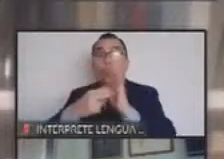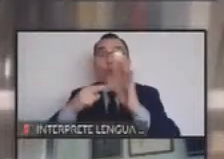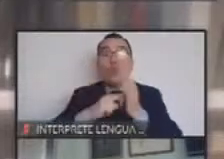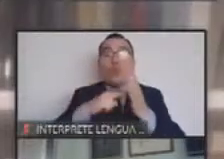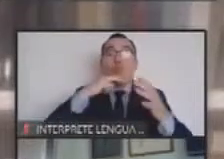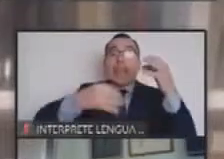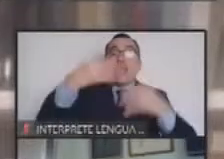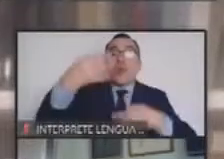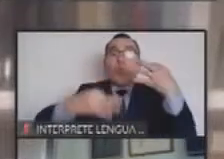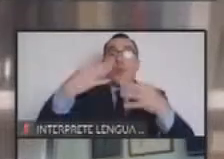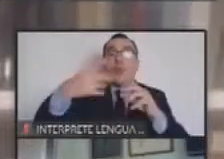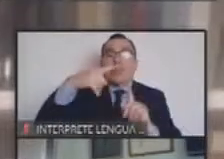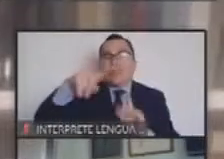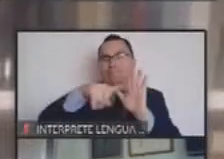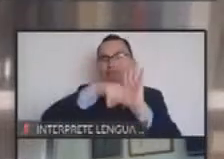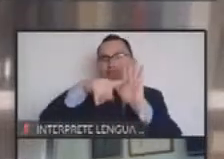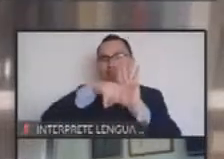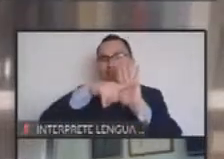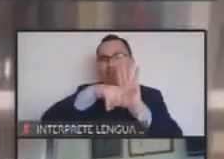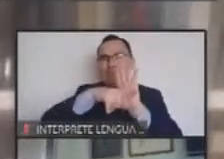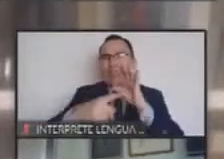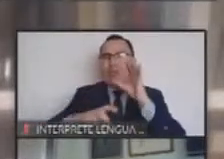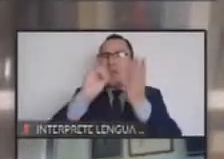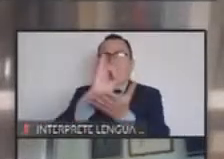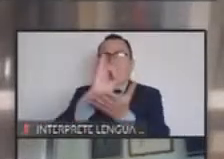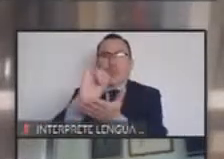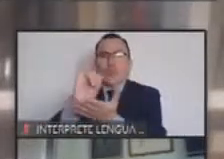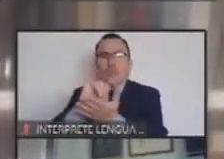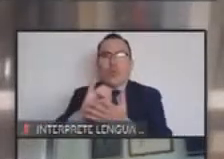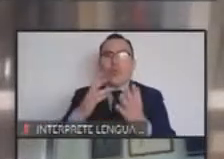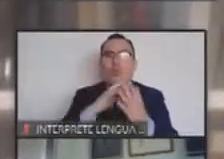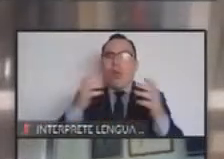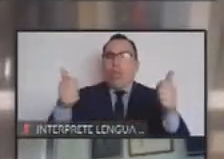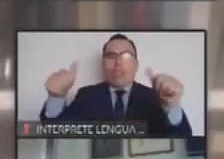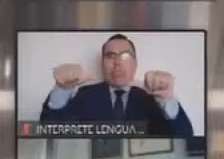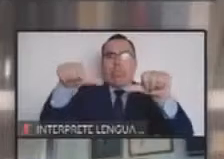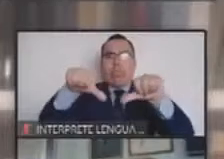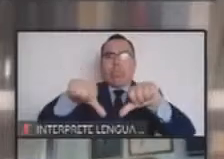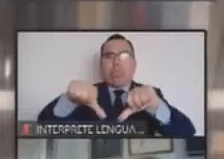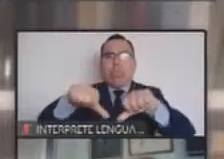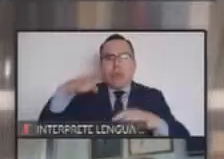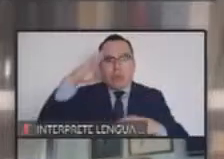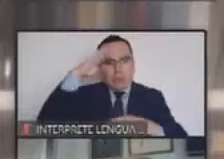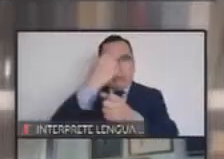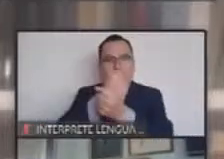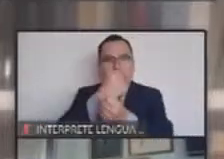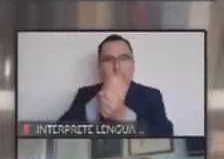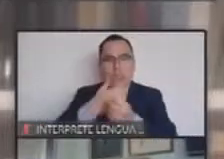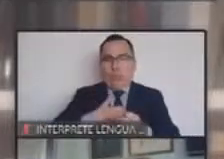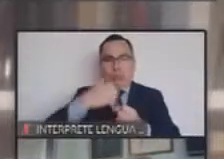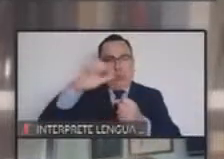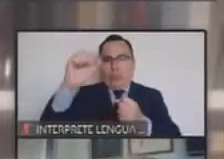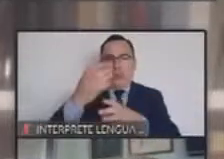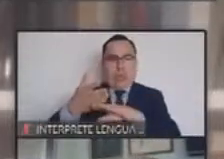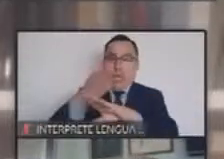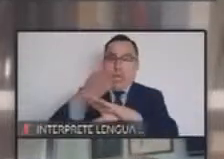juicio negativo de la ciudadanía frente a instituciones. El deterioro de las policías de carabineros es posterior a